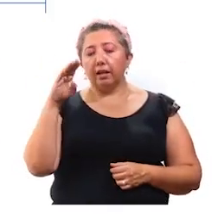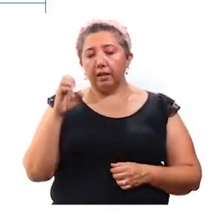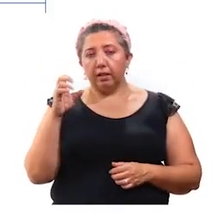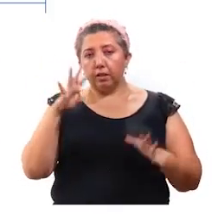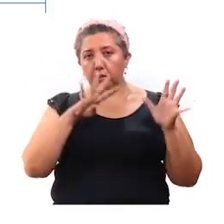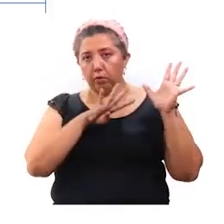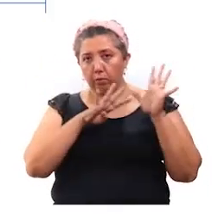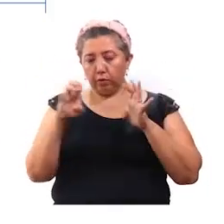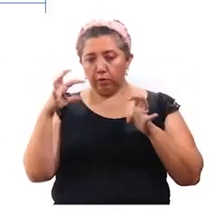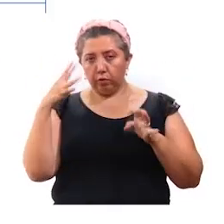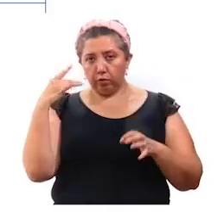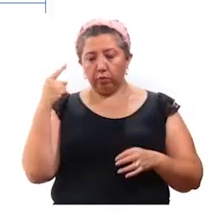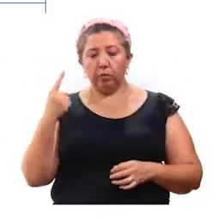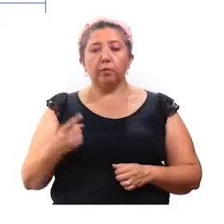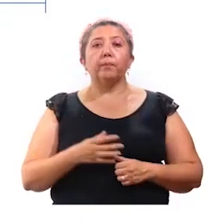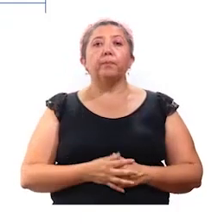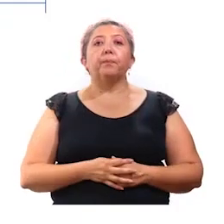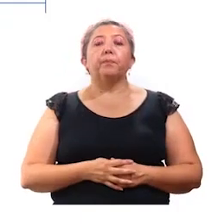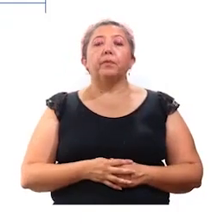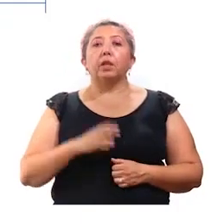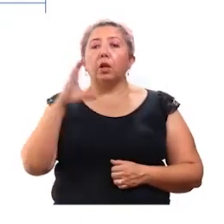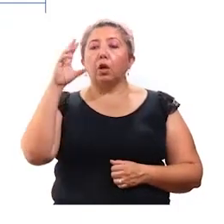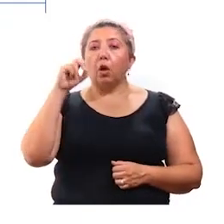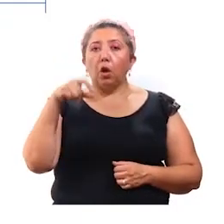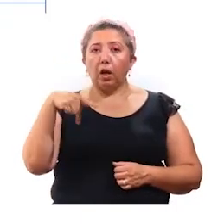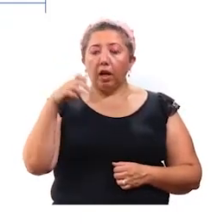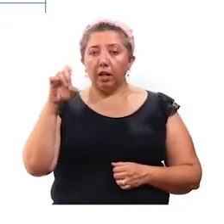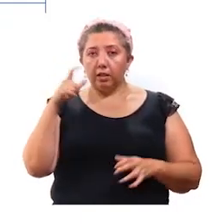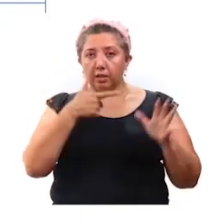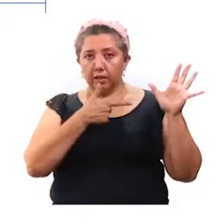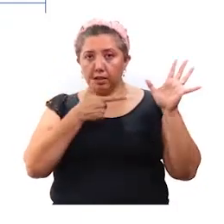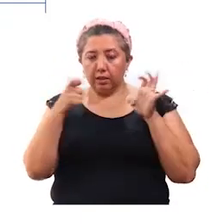Acanqué, 951, Concal,